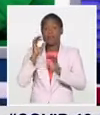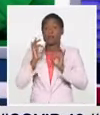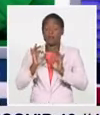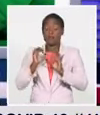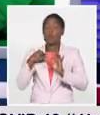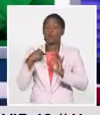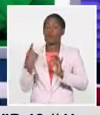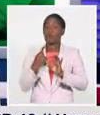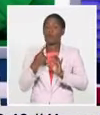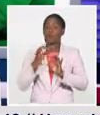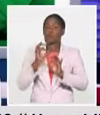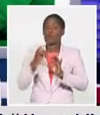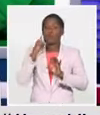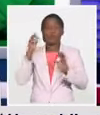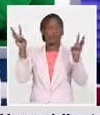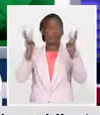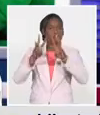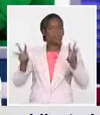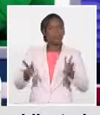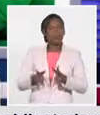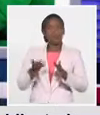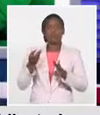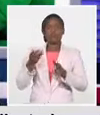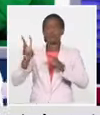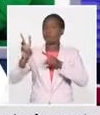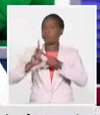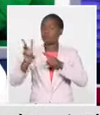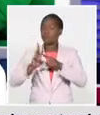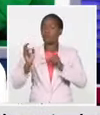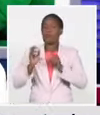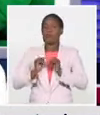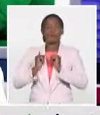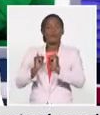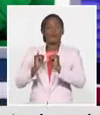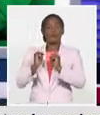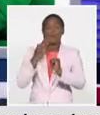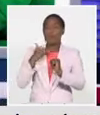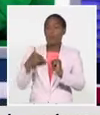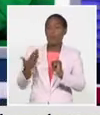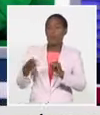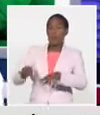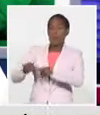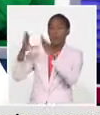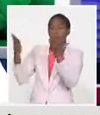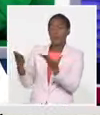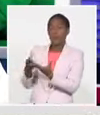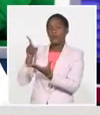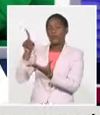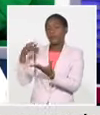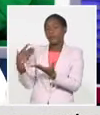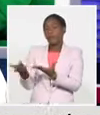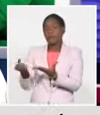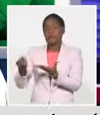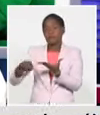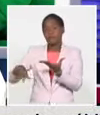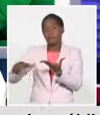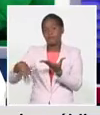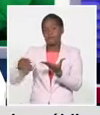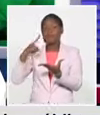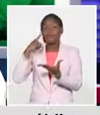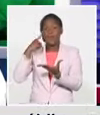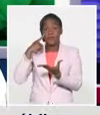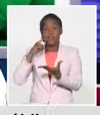comunicación por los medios de prensa, por la televisora, de lo que está ocurriendo en el mundo, de muy difícil control en